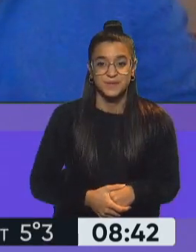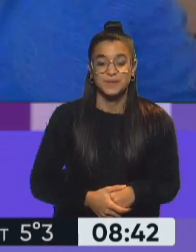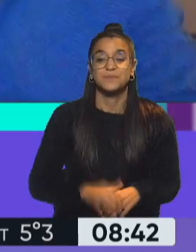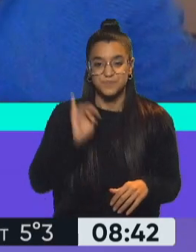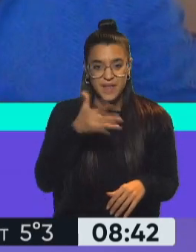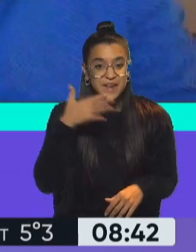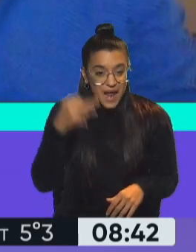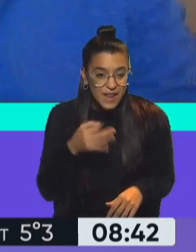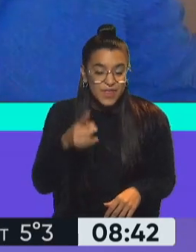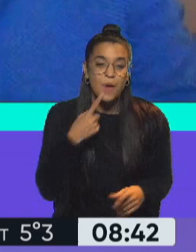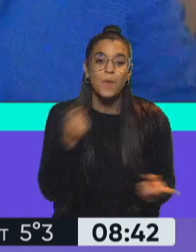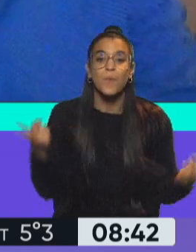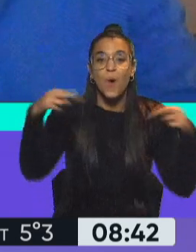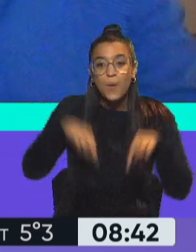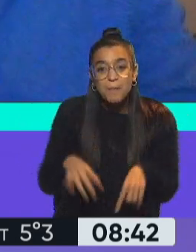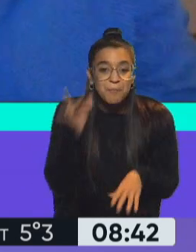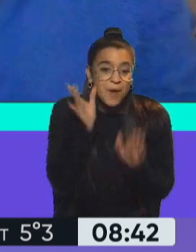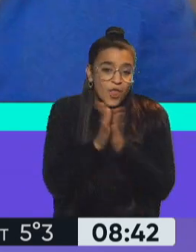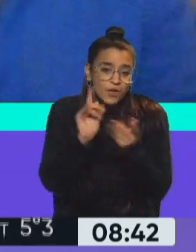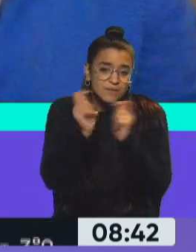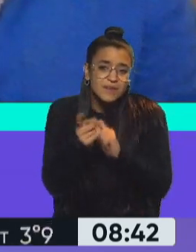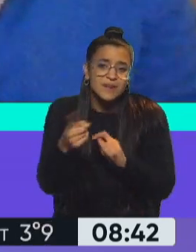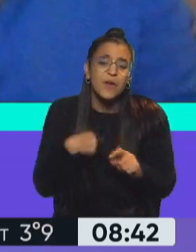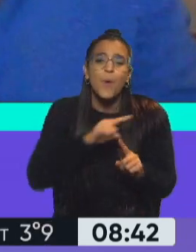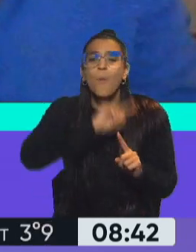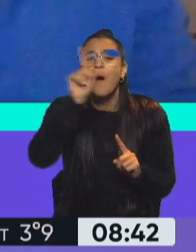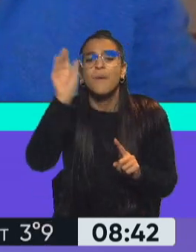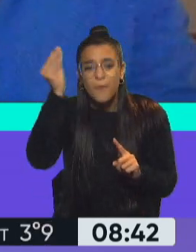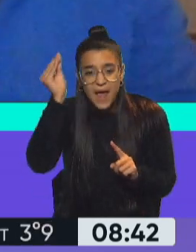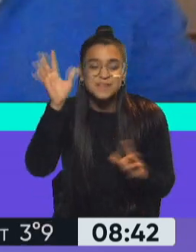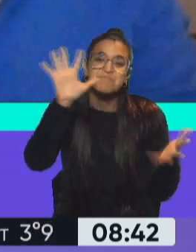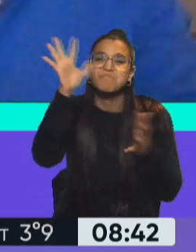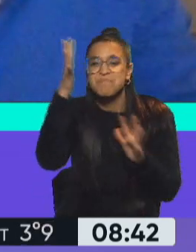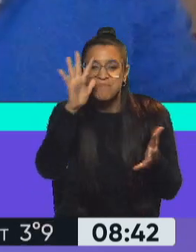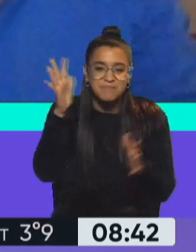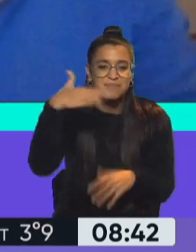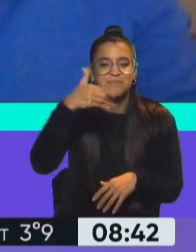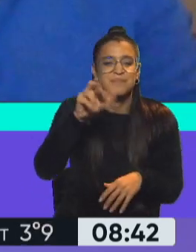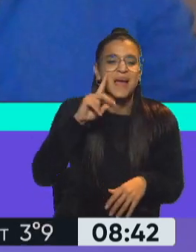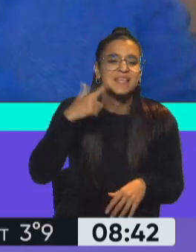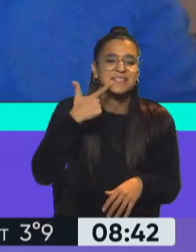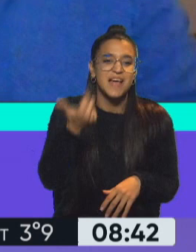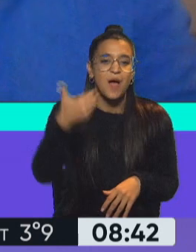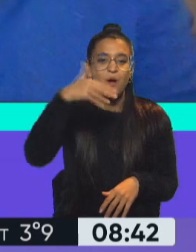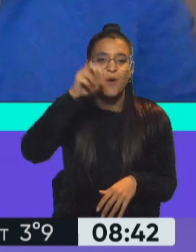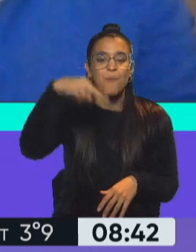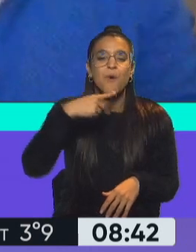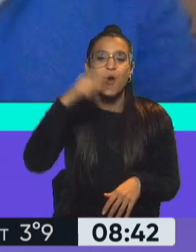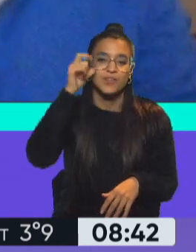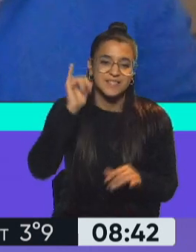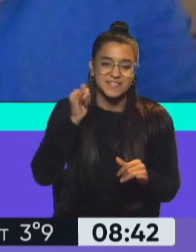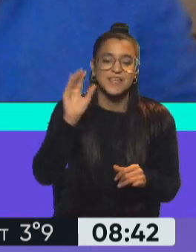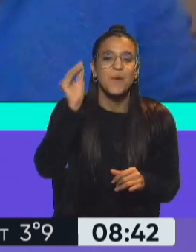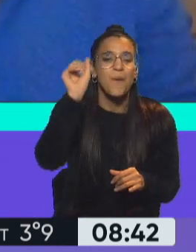En realidad, más que volver a estas pampas, perdóname que te modifique, pero nos vamos para Brasil. Estamos hablando de Marisa Monte. Nos vamos para los